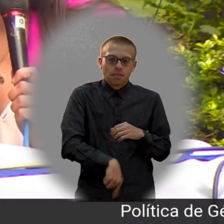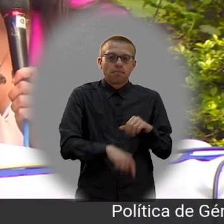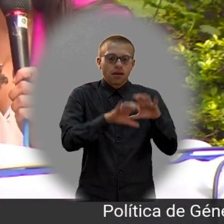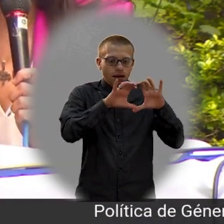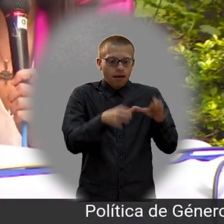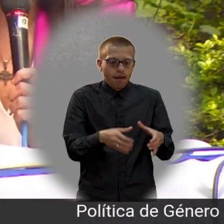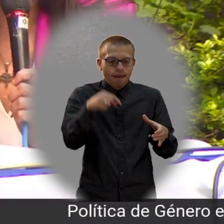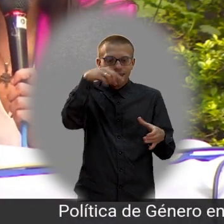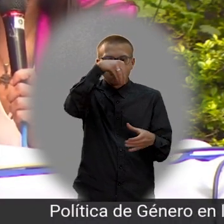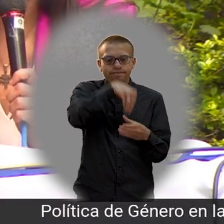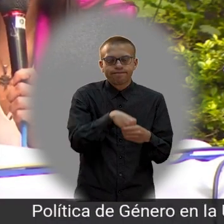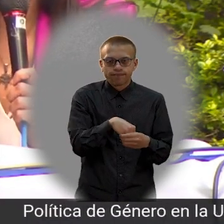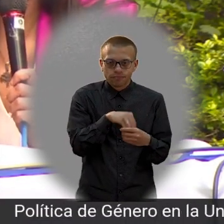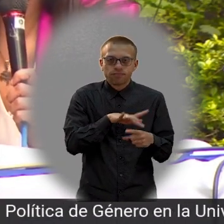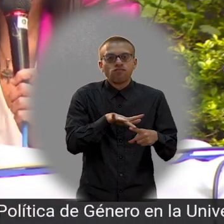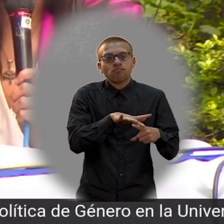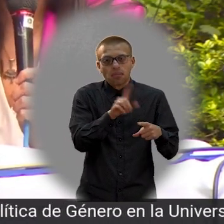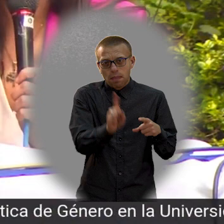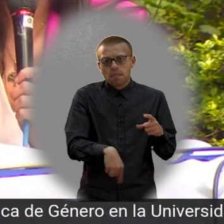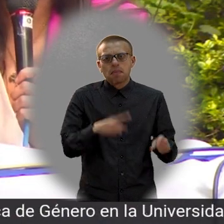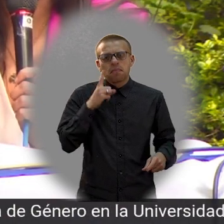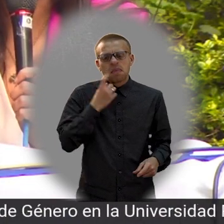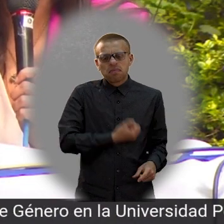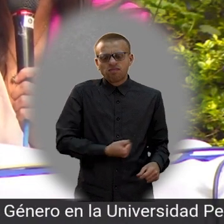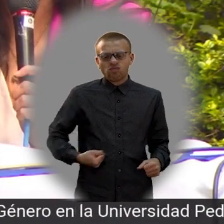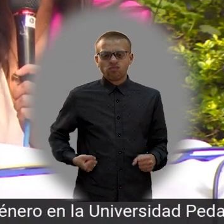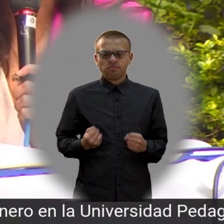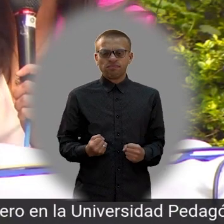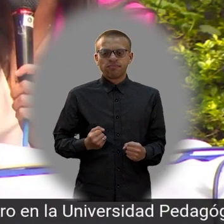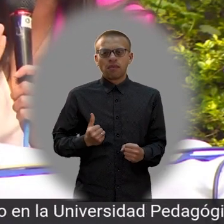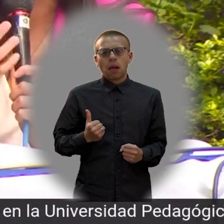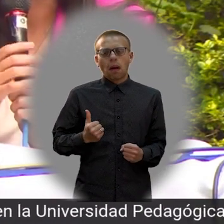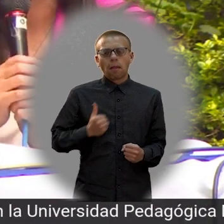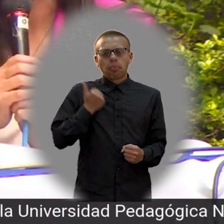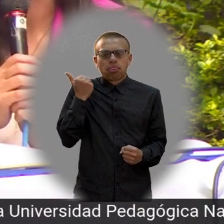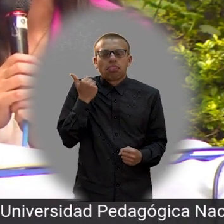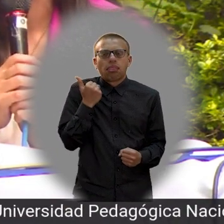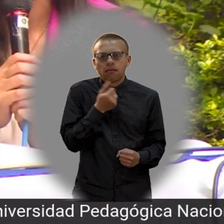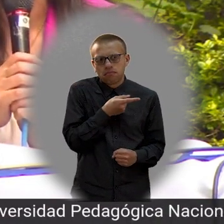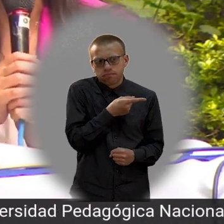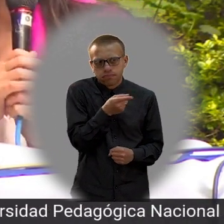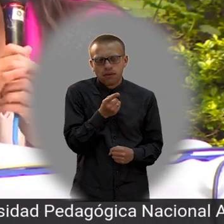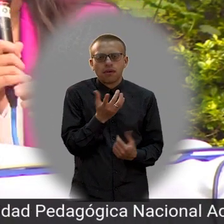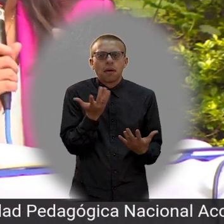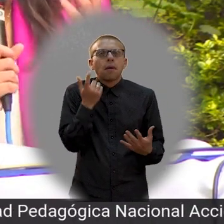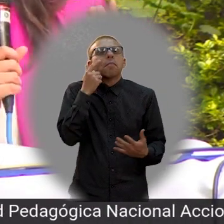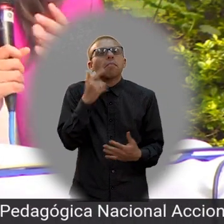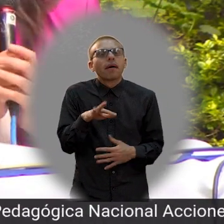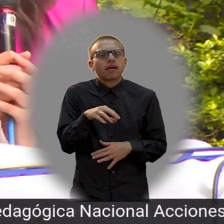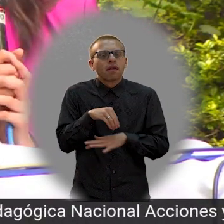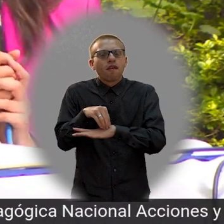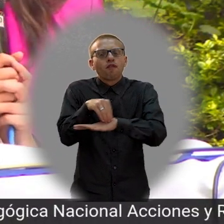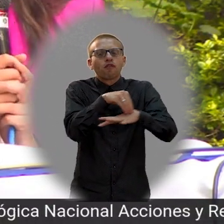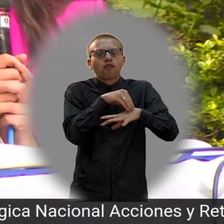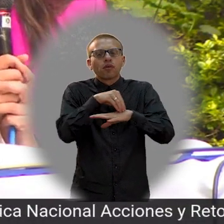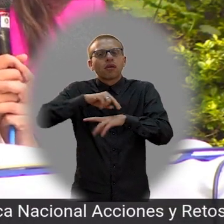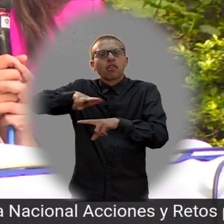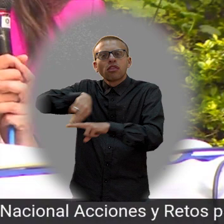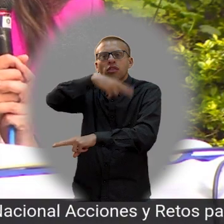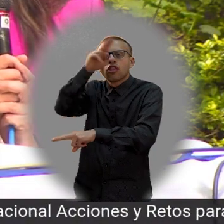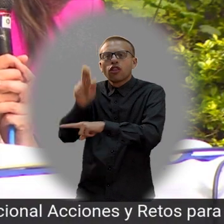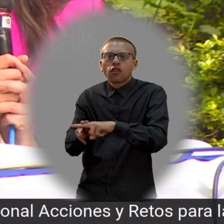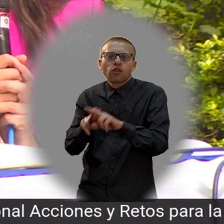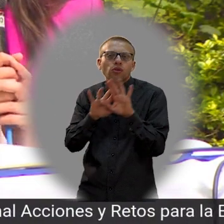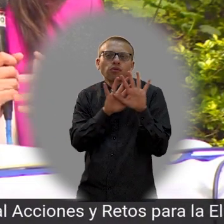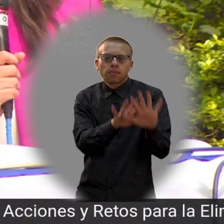entrar a cambiarlo, porque está profundamente inserto y profundamente naturalizado en la forma como nos relacionamos con las